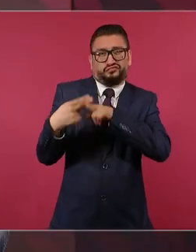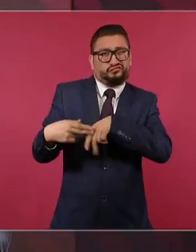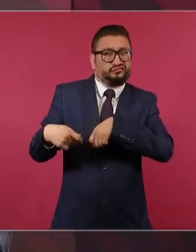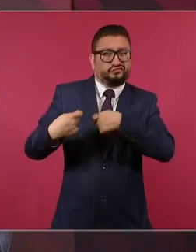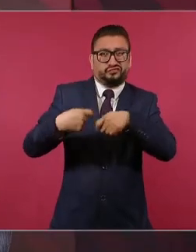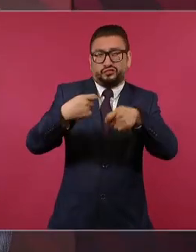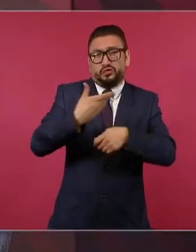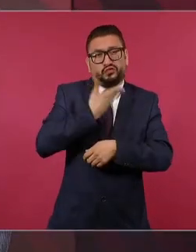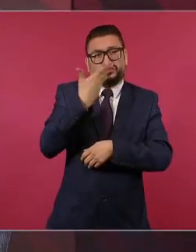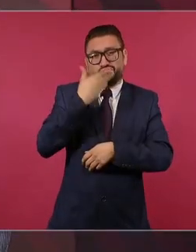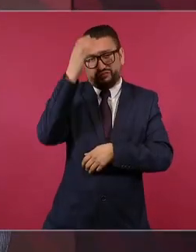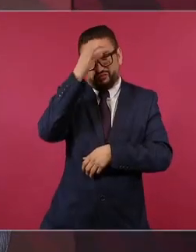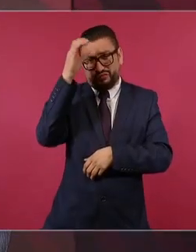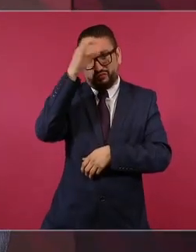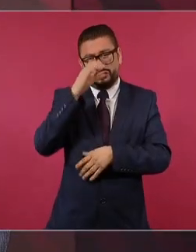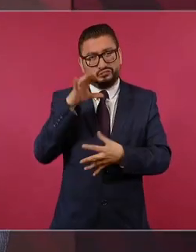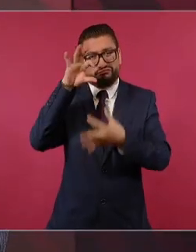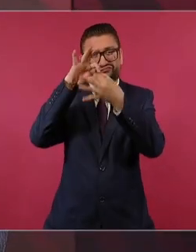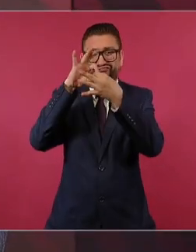idiosincrasia.